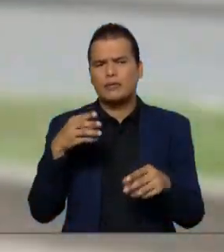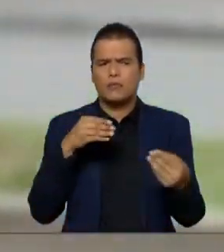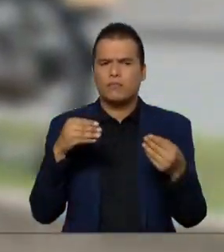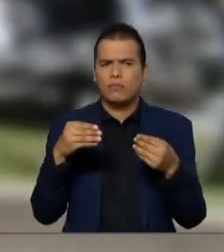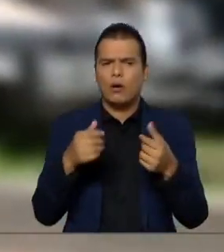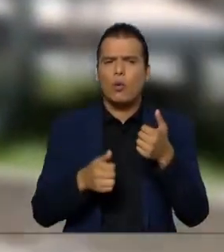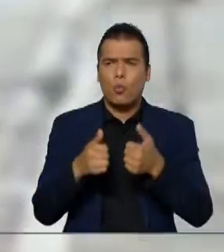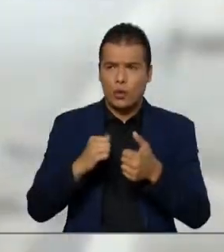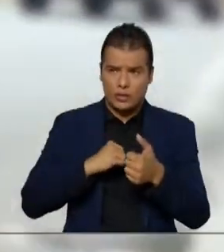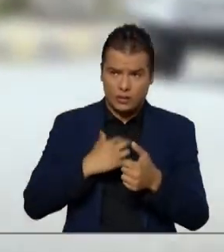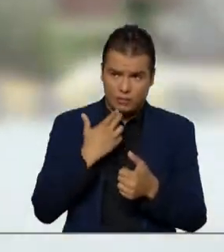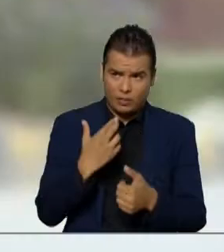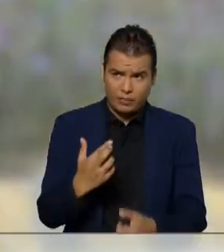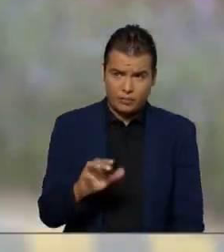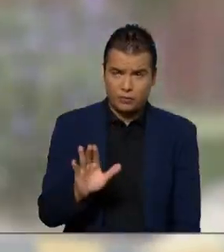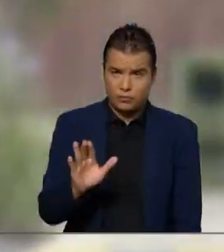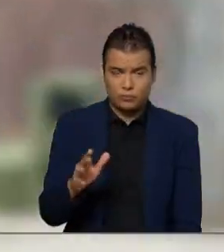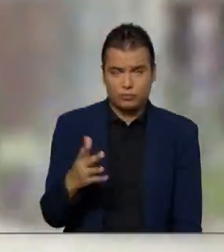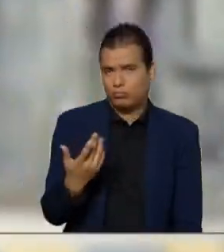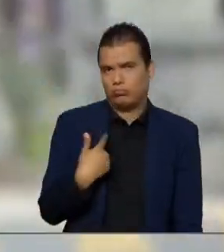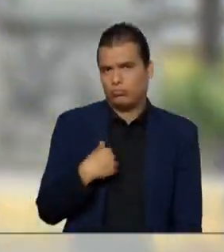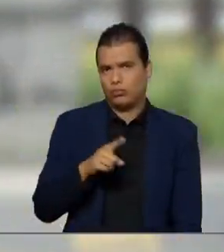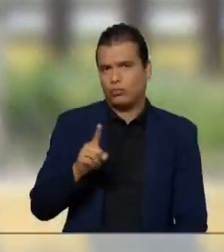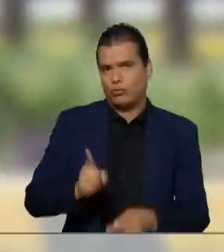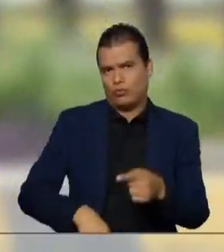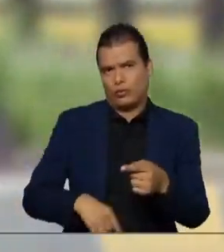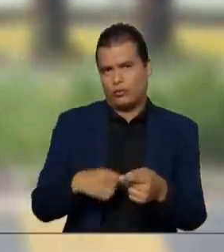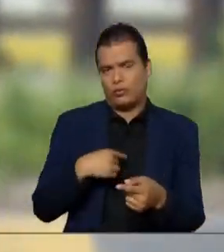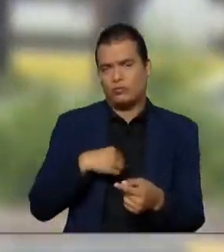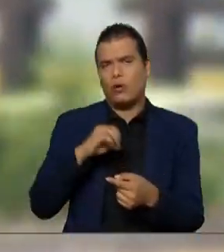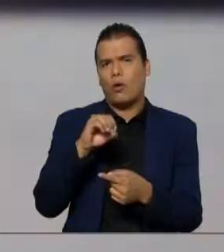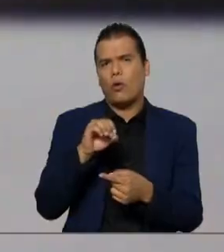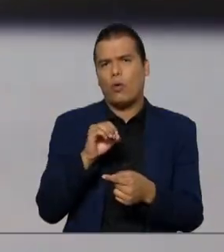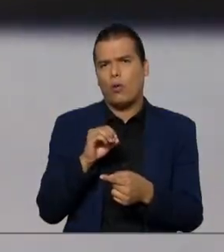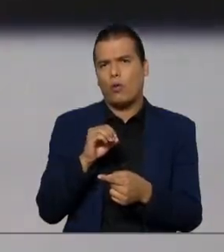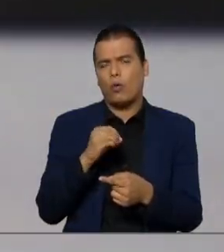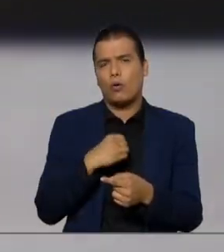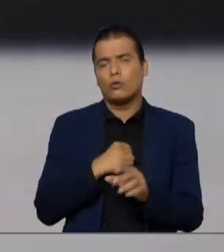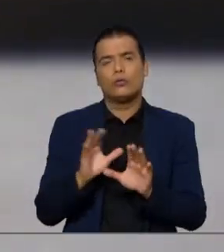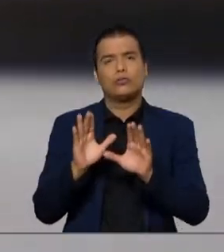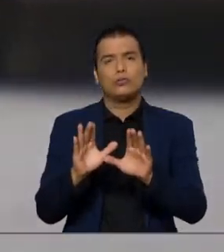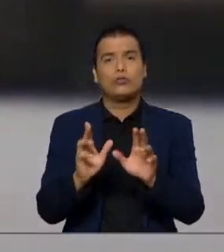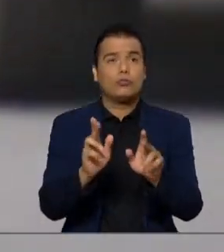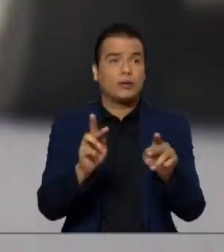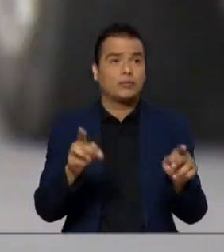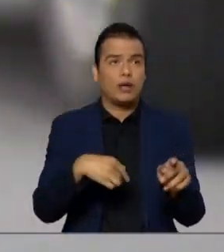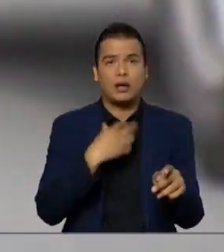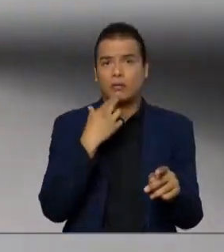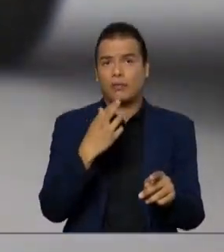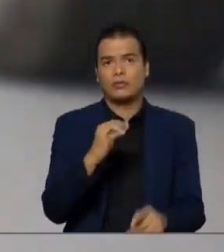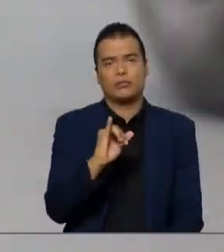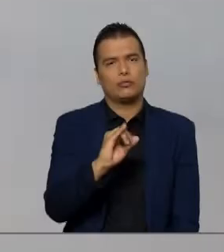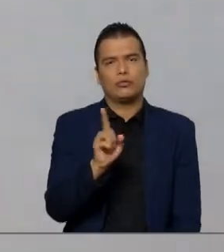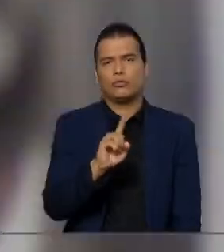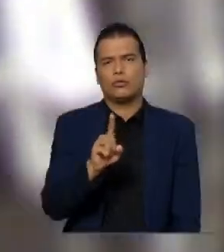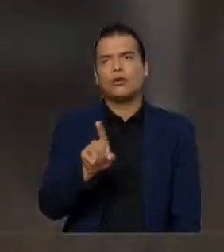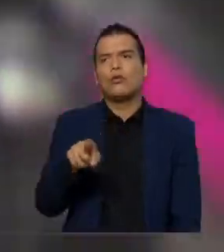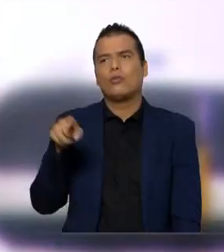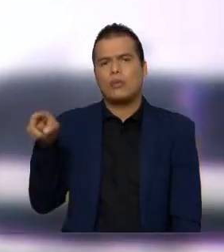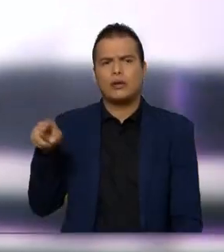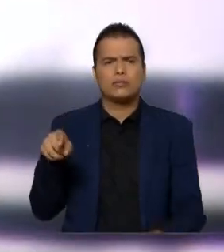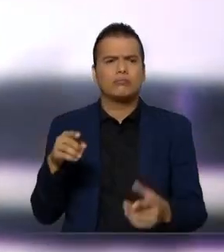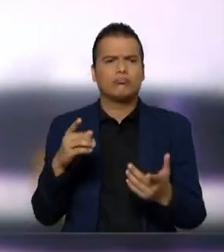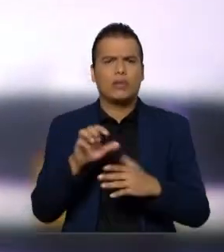Excepciones no hay ninguna. Para el acompañante hombre solamente aplica, o sea, para el tema particular no hay ninguna, solamente aplica para los organismos